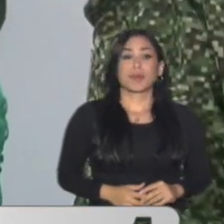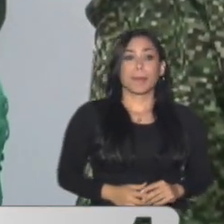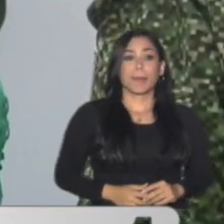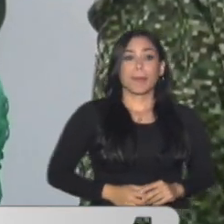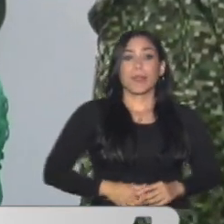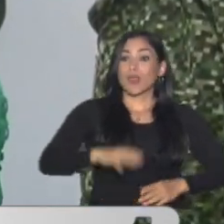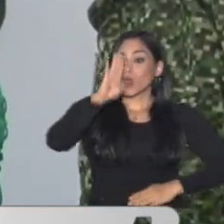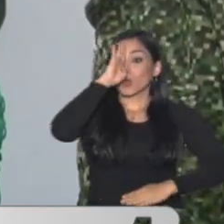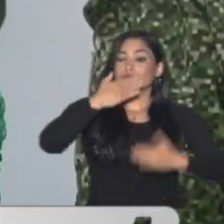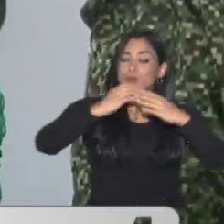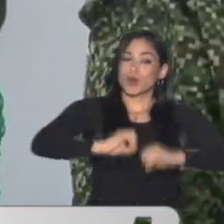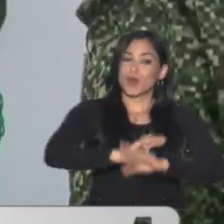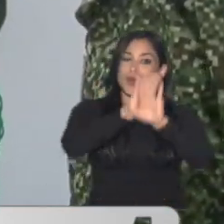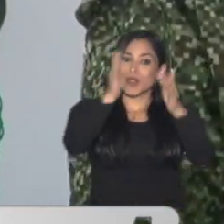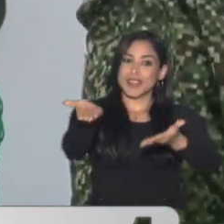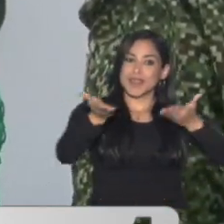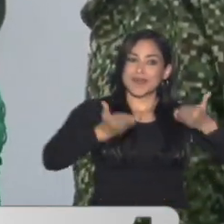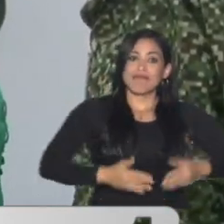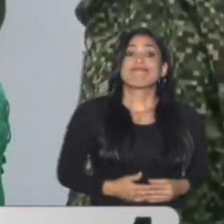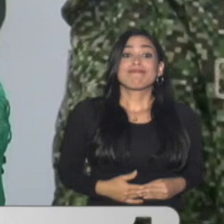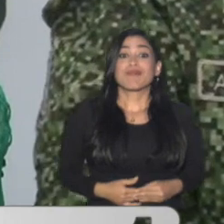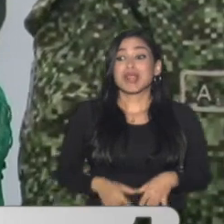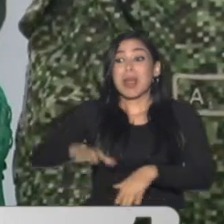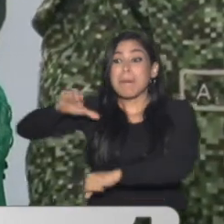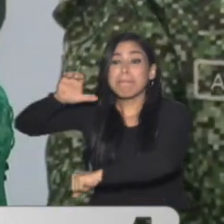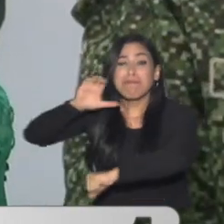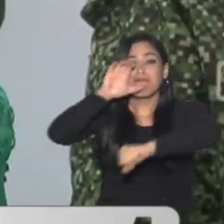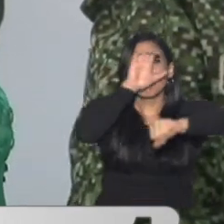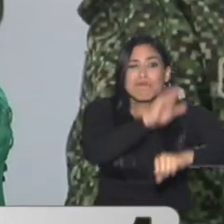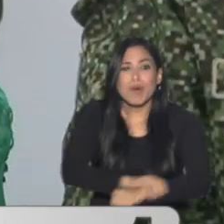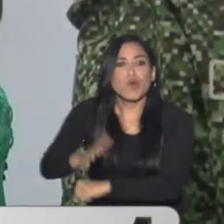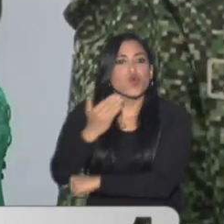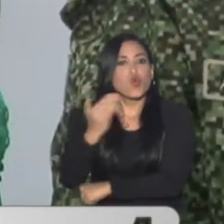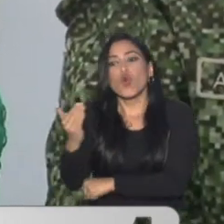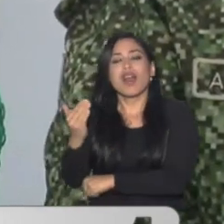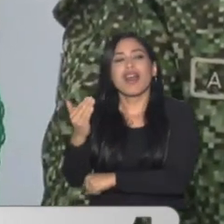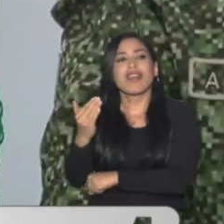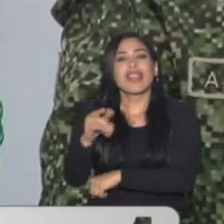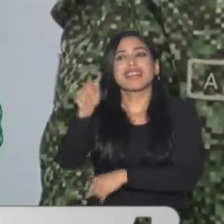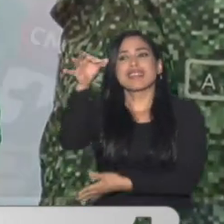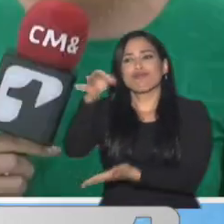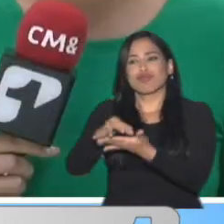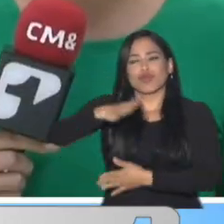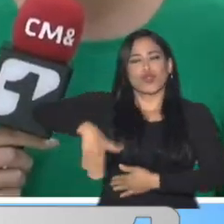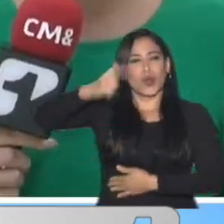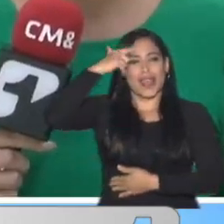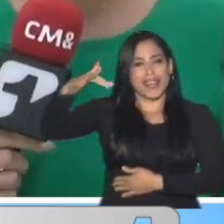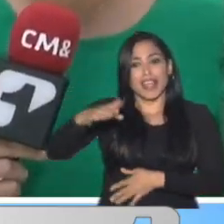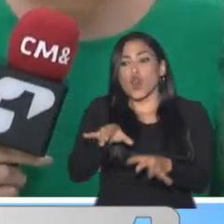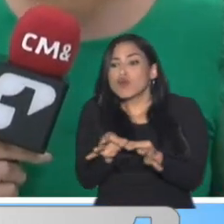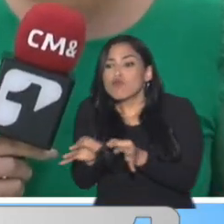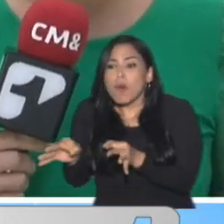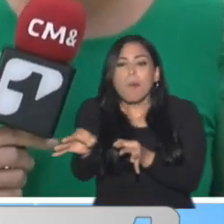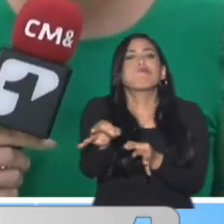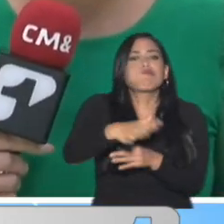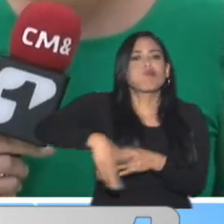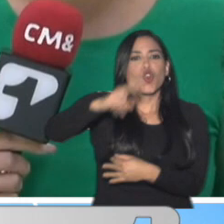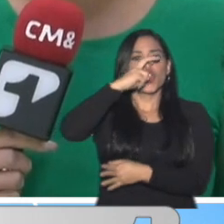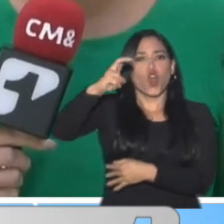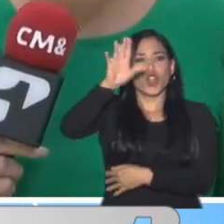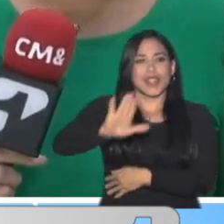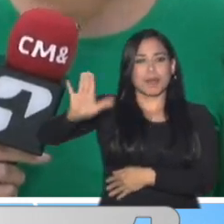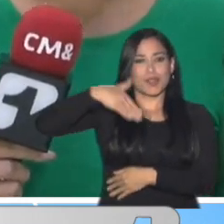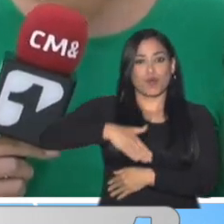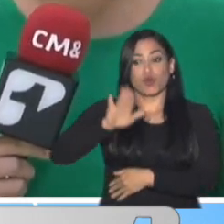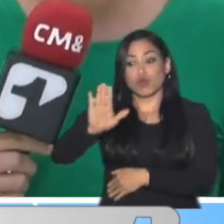luisana televidente son muy buenos días estas capturas se materializaron en la capital de bolívar y en varios municipios del norte del